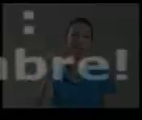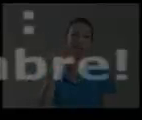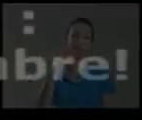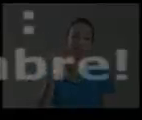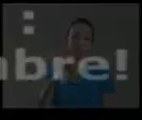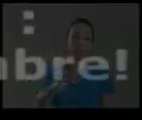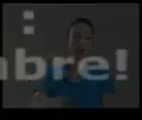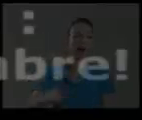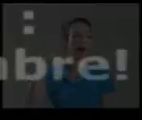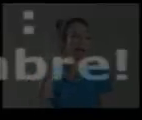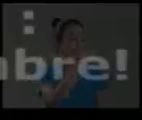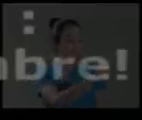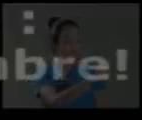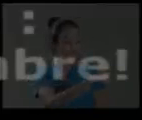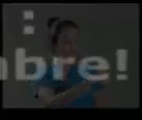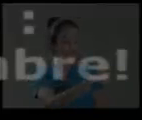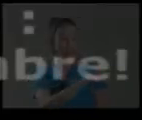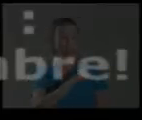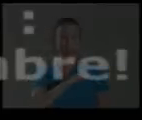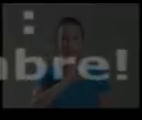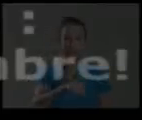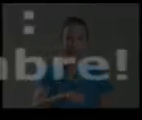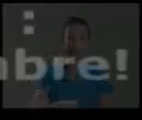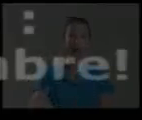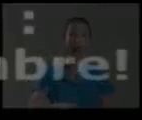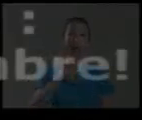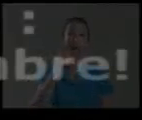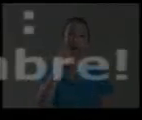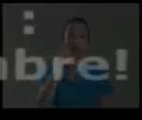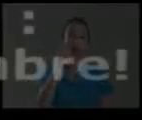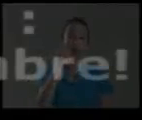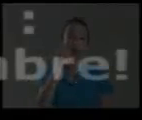Déjeme ponerlo de esa manera. He aquí el prototipo.